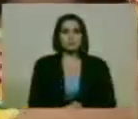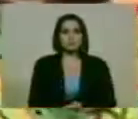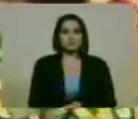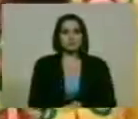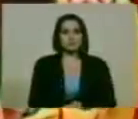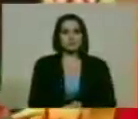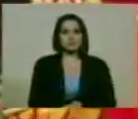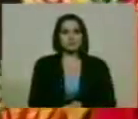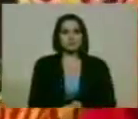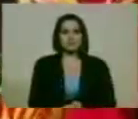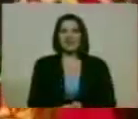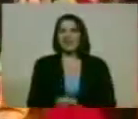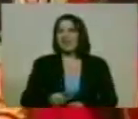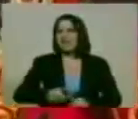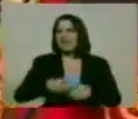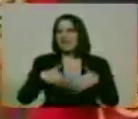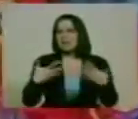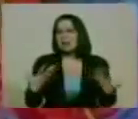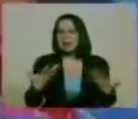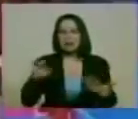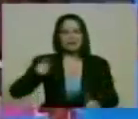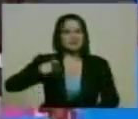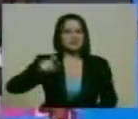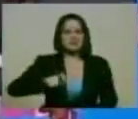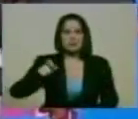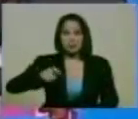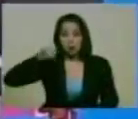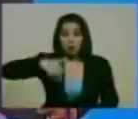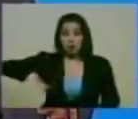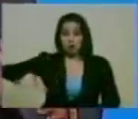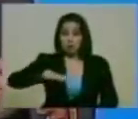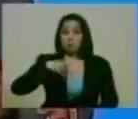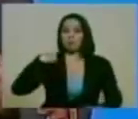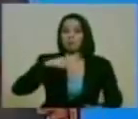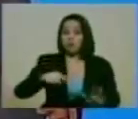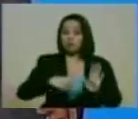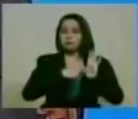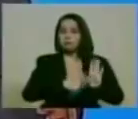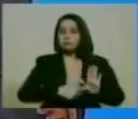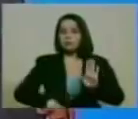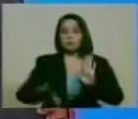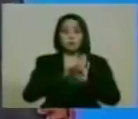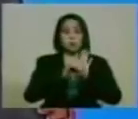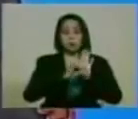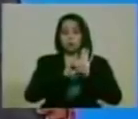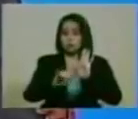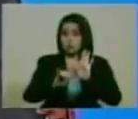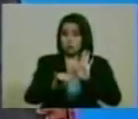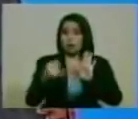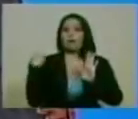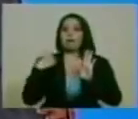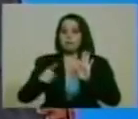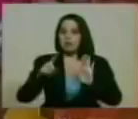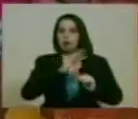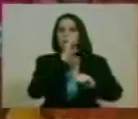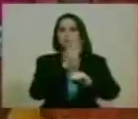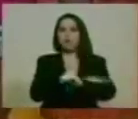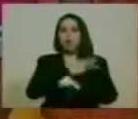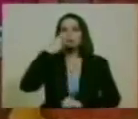¿Qué más necesitamos? El pueblo tiene su constituyente, ¿verdad? Tiene